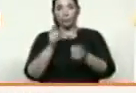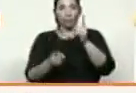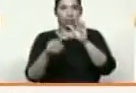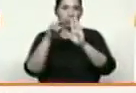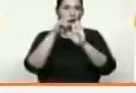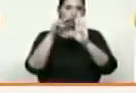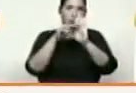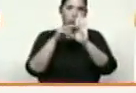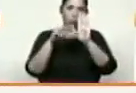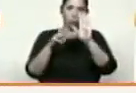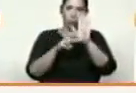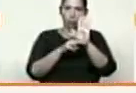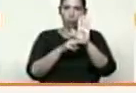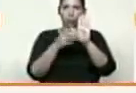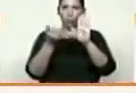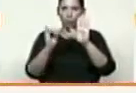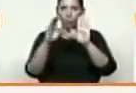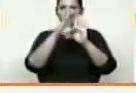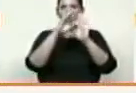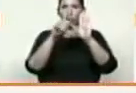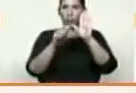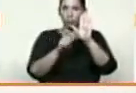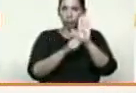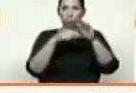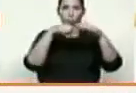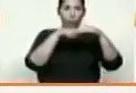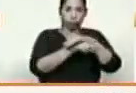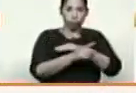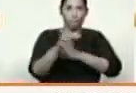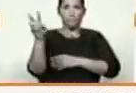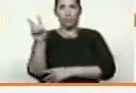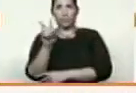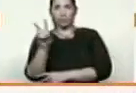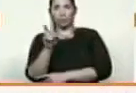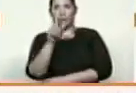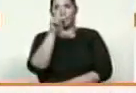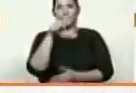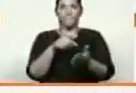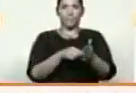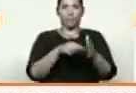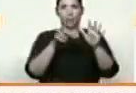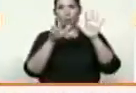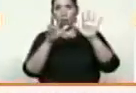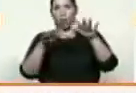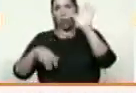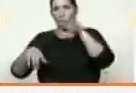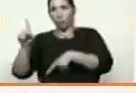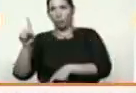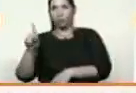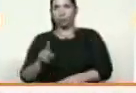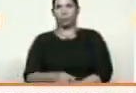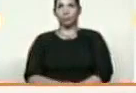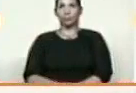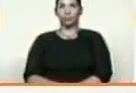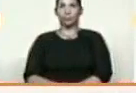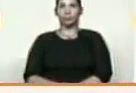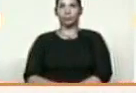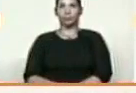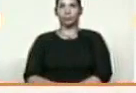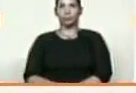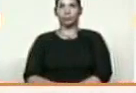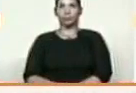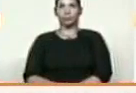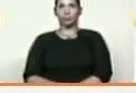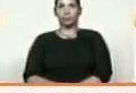están en la Constitución venezolana de 1811 son